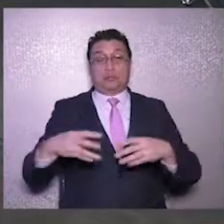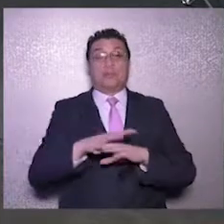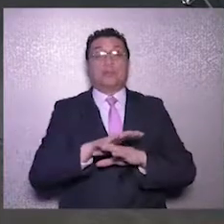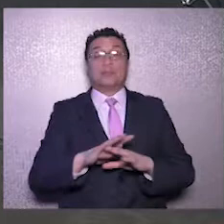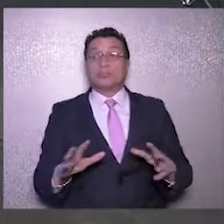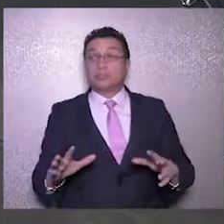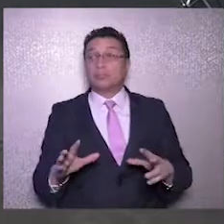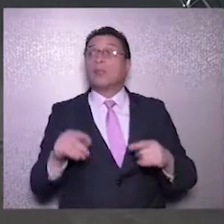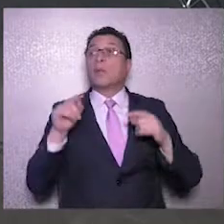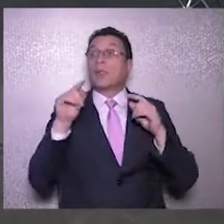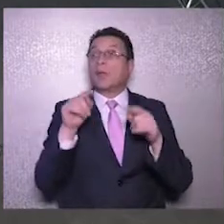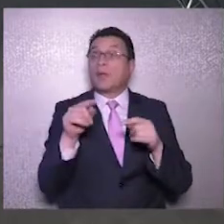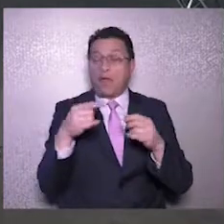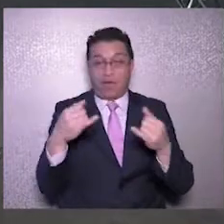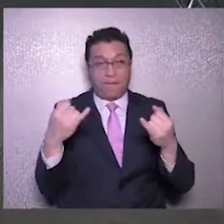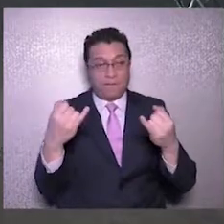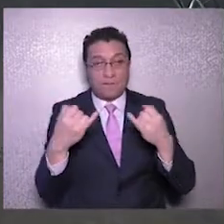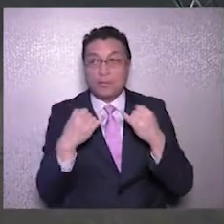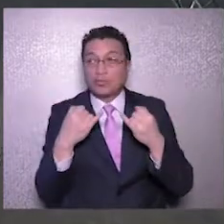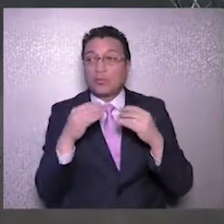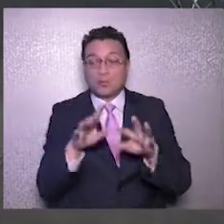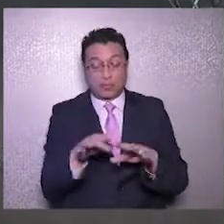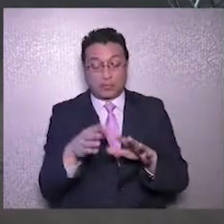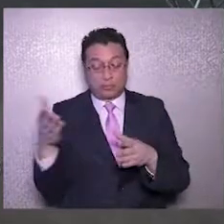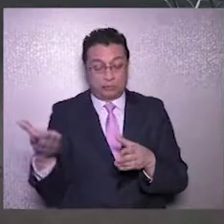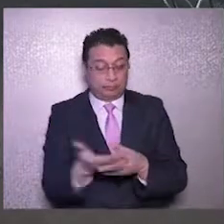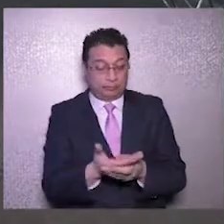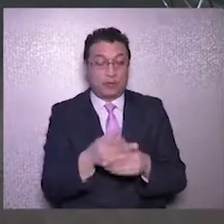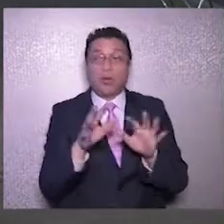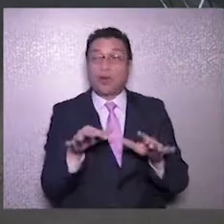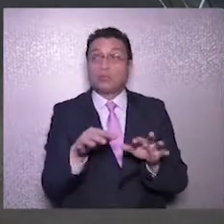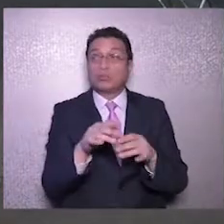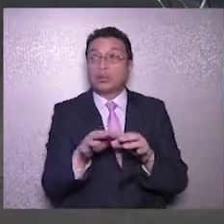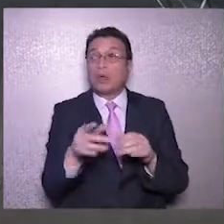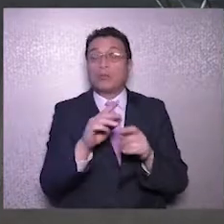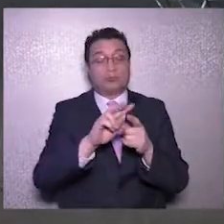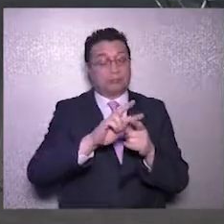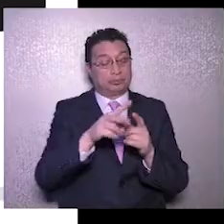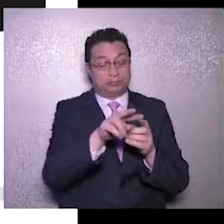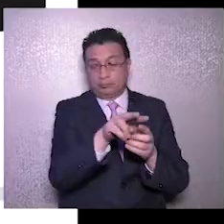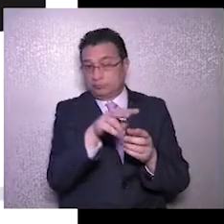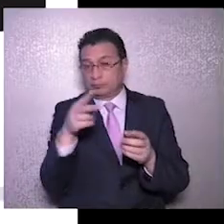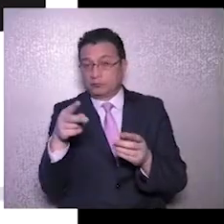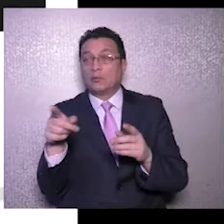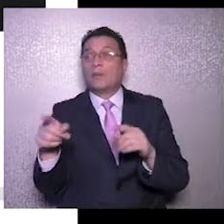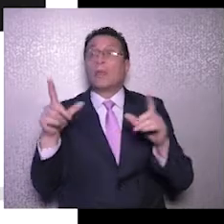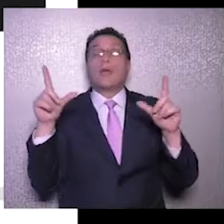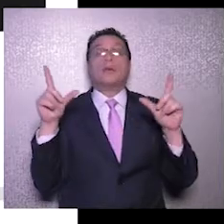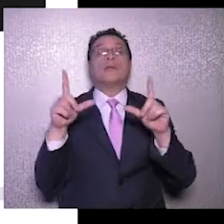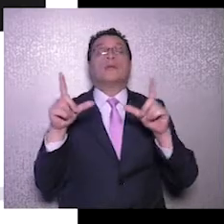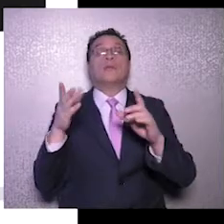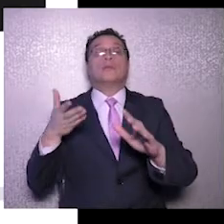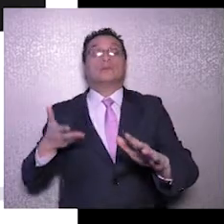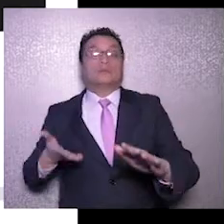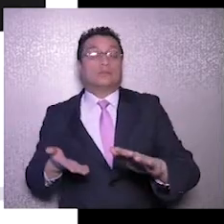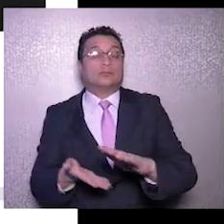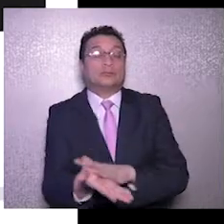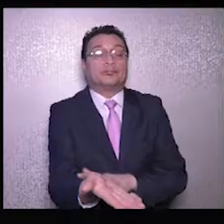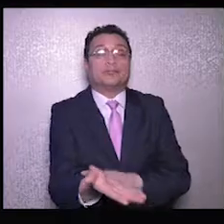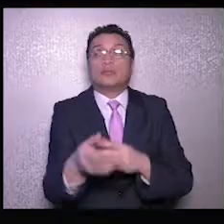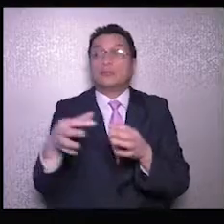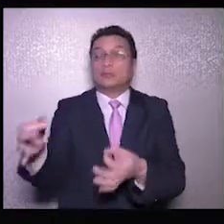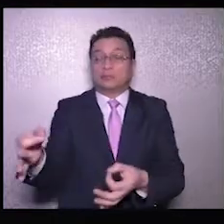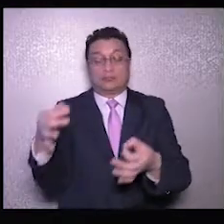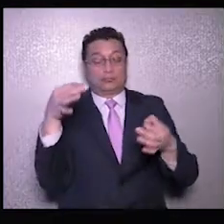esa información, esto, pasa un computadorcito, y ese computadorcito resuelve esta ecuación, y a nosotros, en el subterráneo, en las catacumbas del hospital